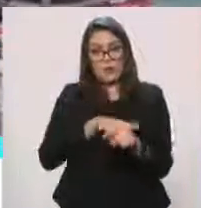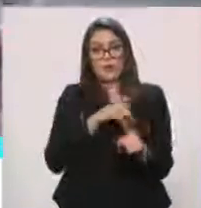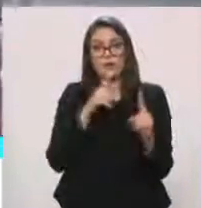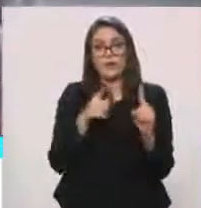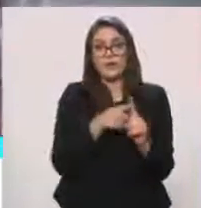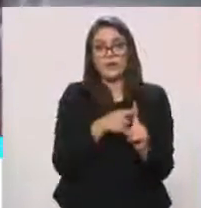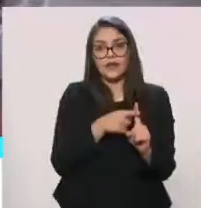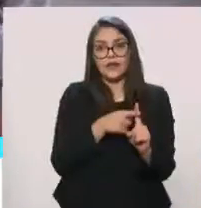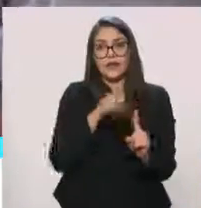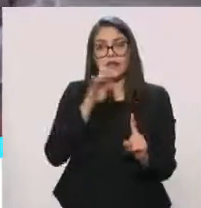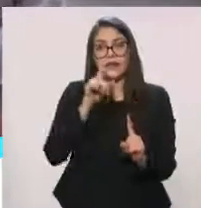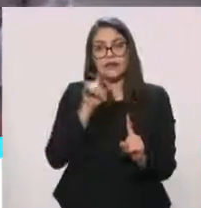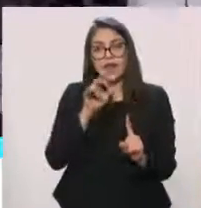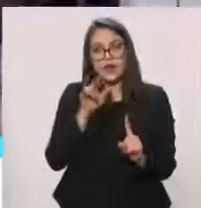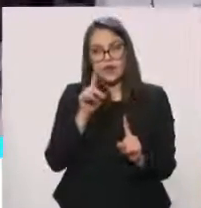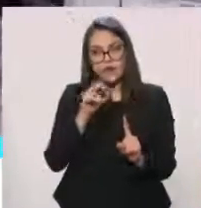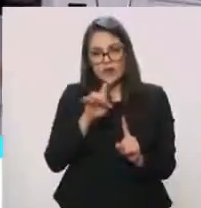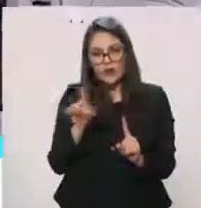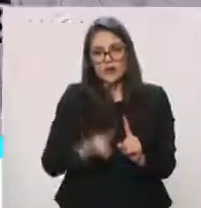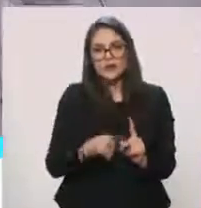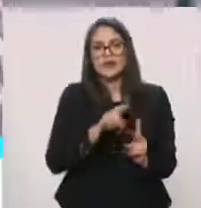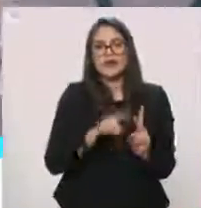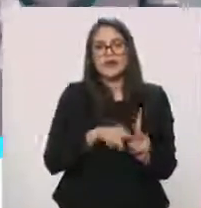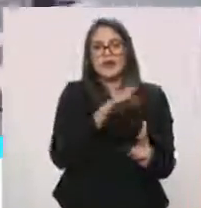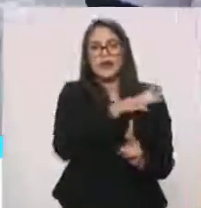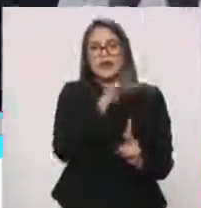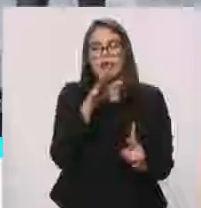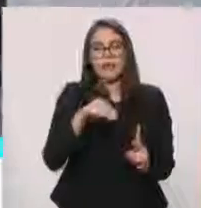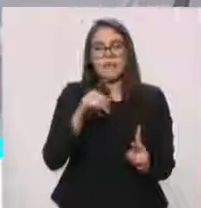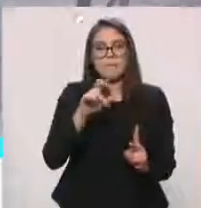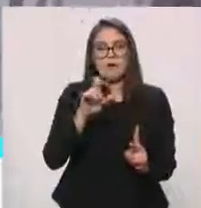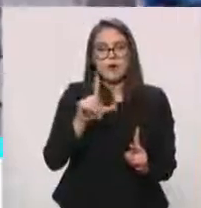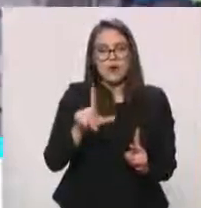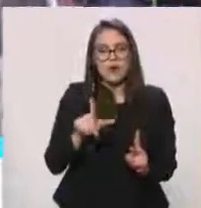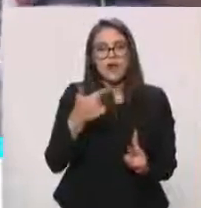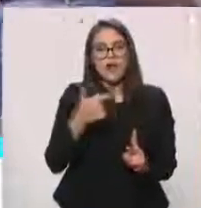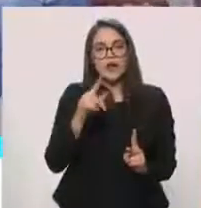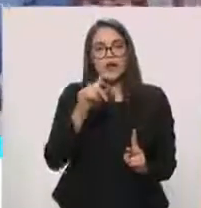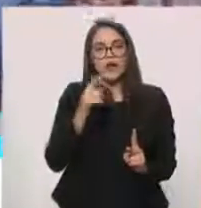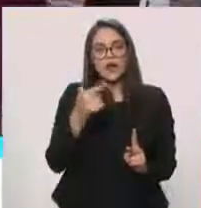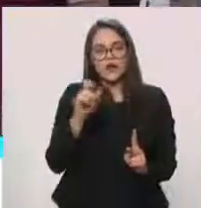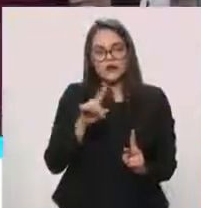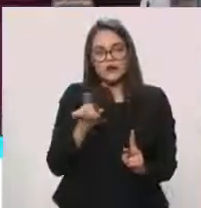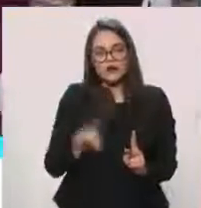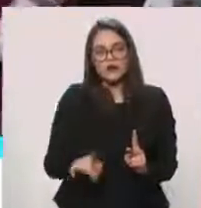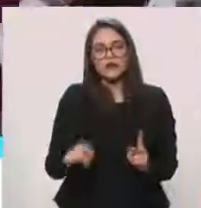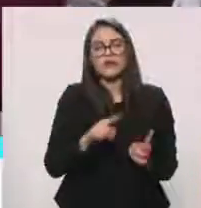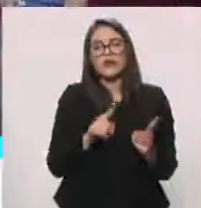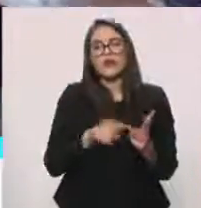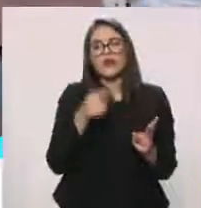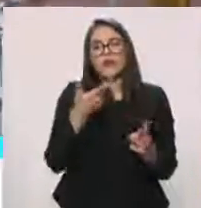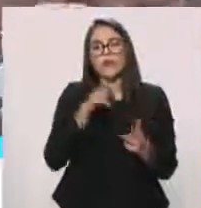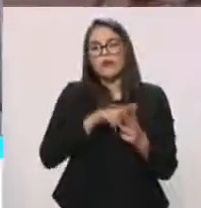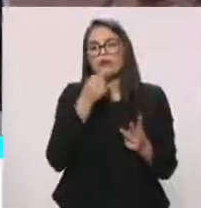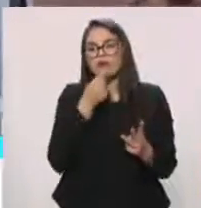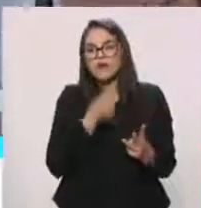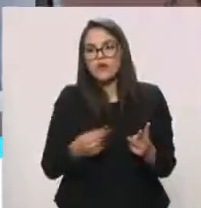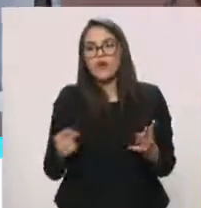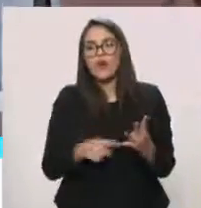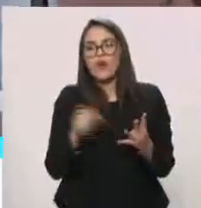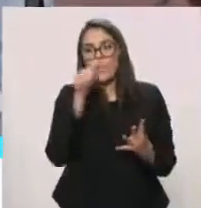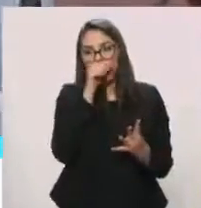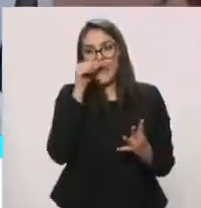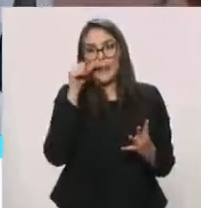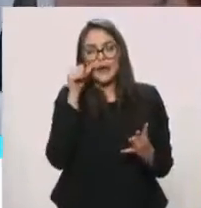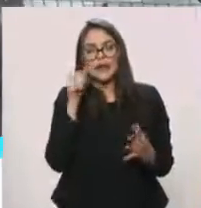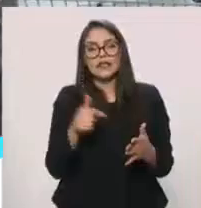Especialidades Belisario Domínguez, en el Hospital General Dr. Manuel G. González, en el Hospital Infantil, Hospital Juárez, Infectología